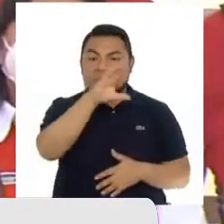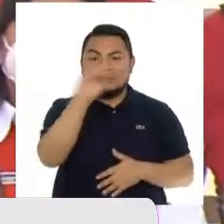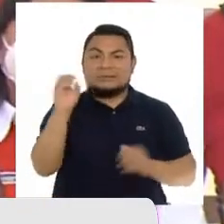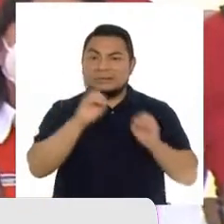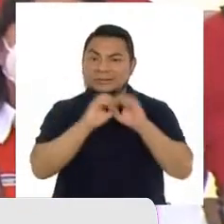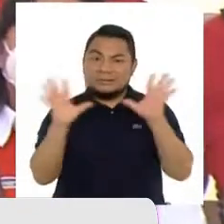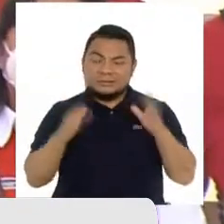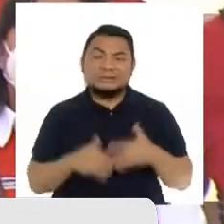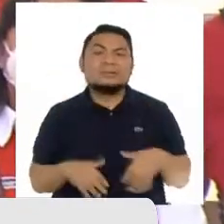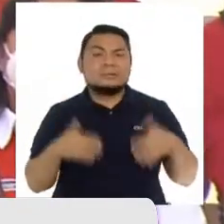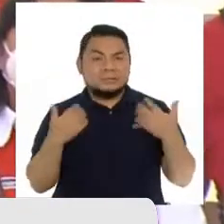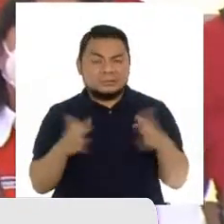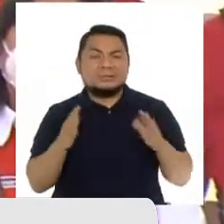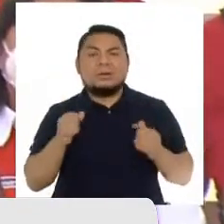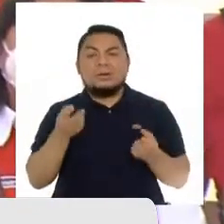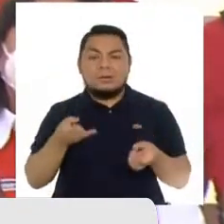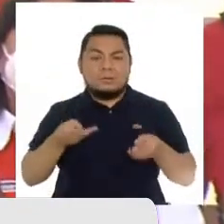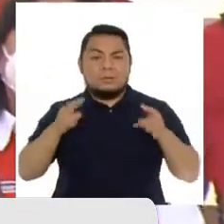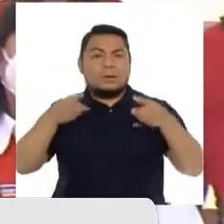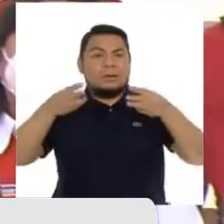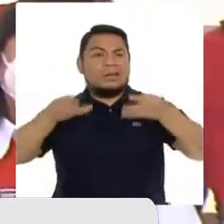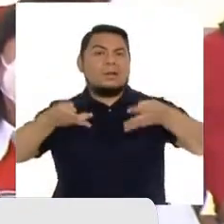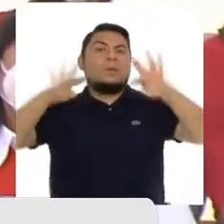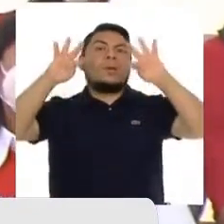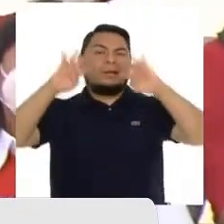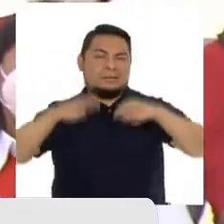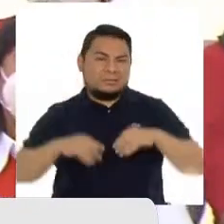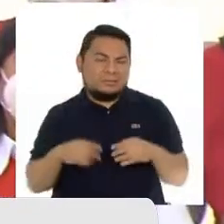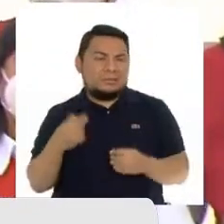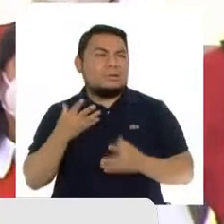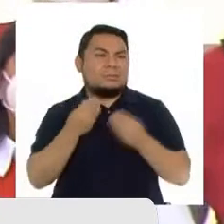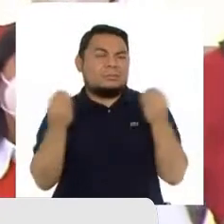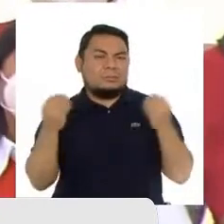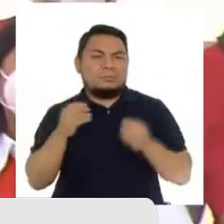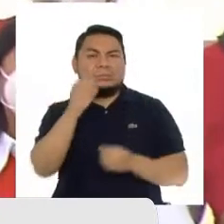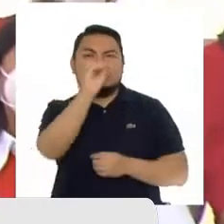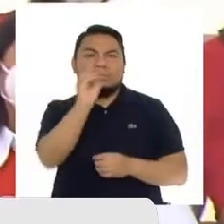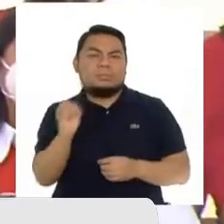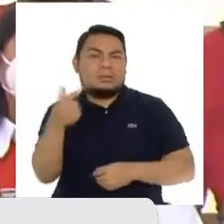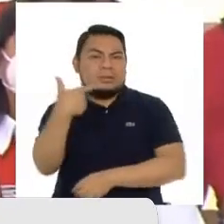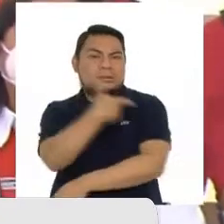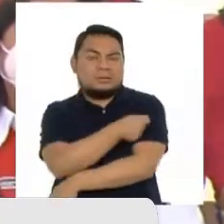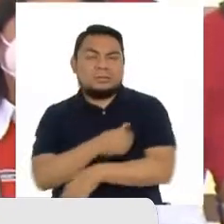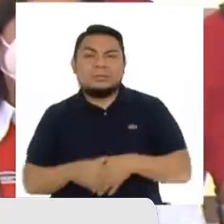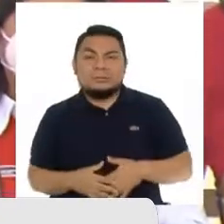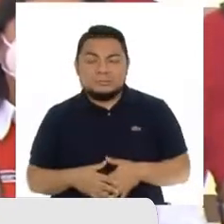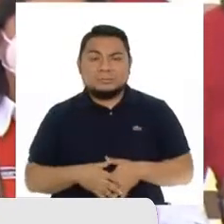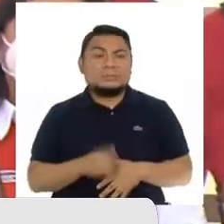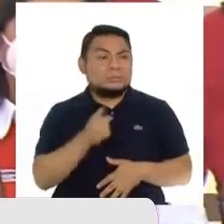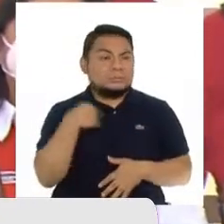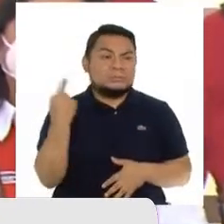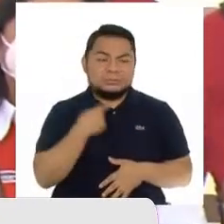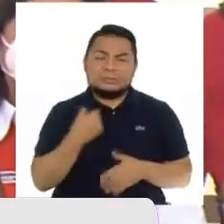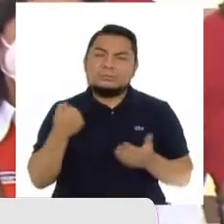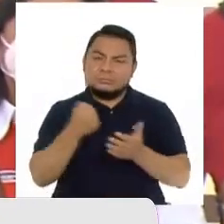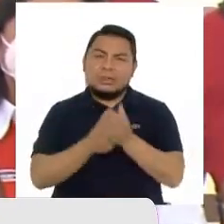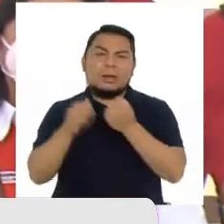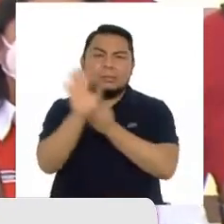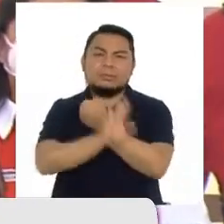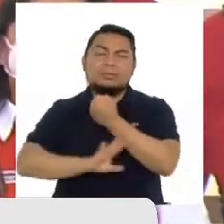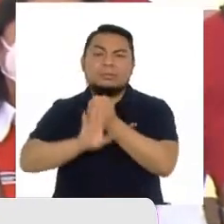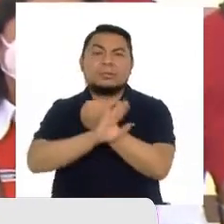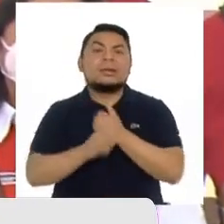hemos cuadruplicado el porcentaje de vacunación estamos protegiendo la vida y la salud de los